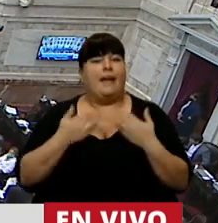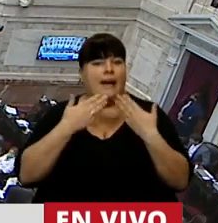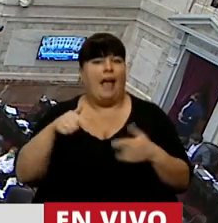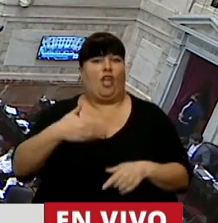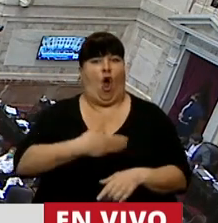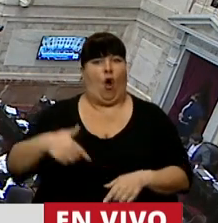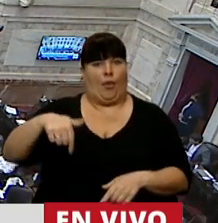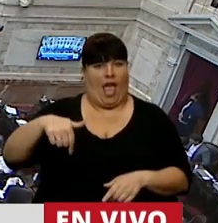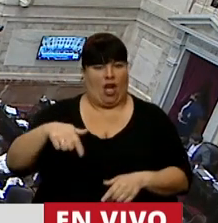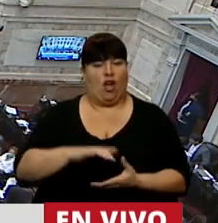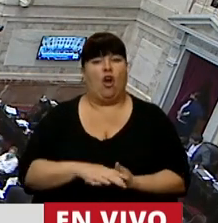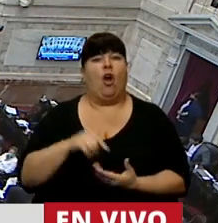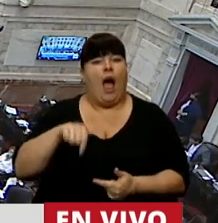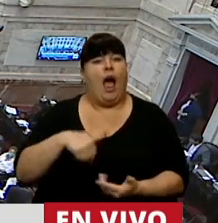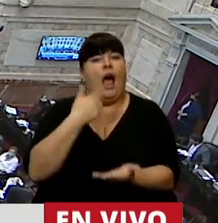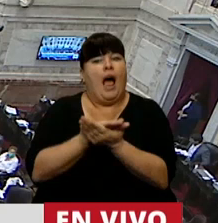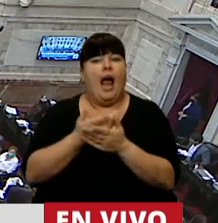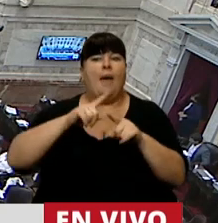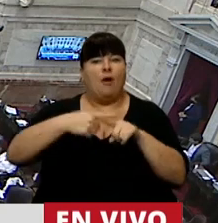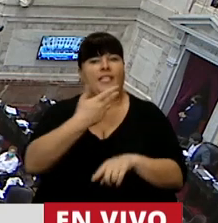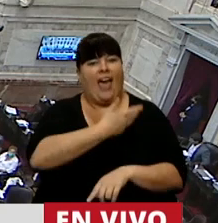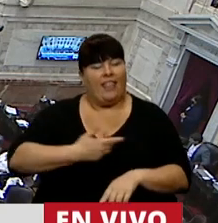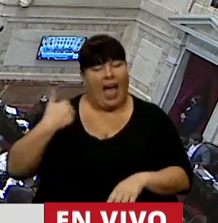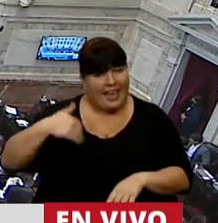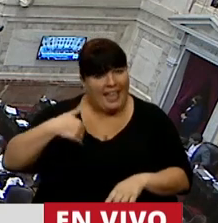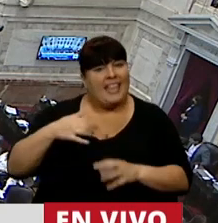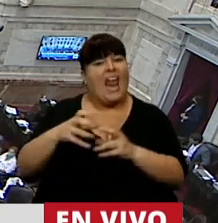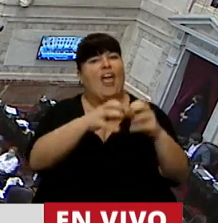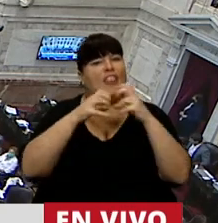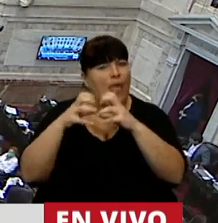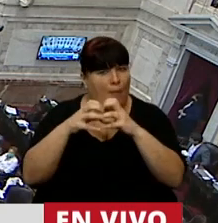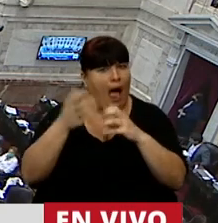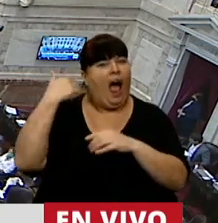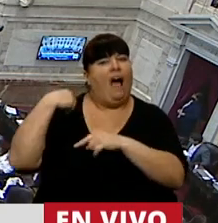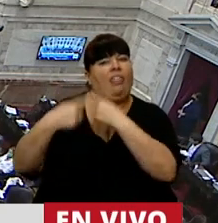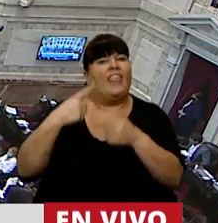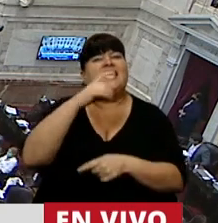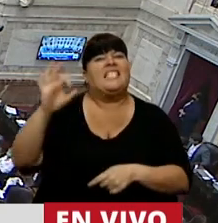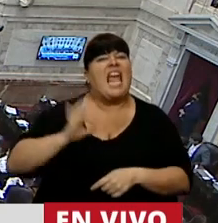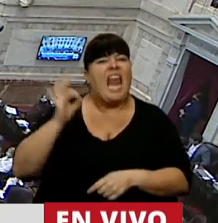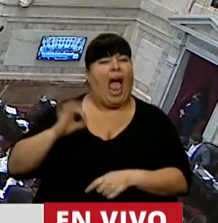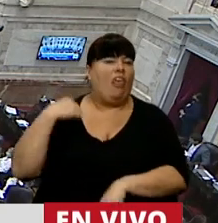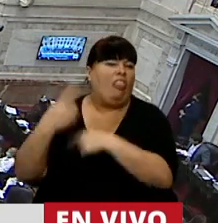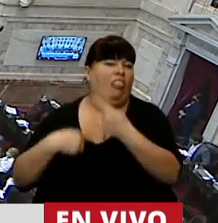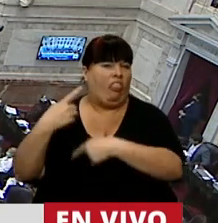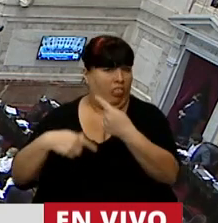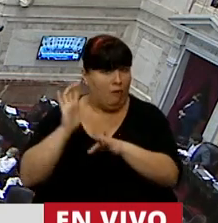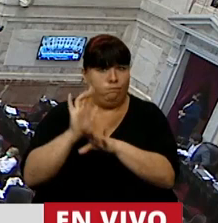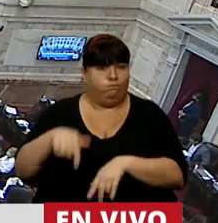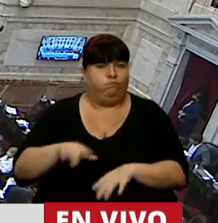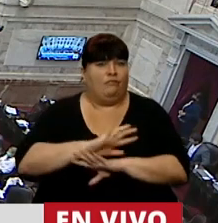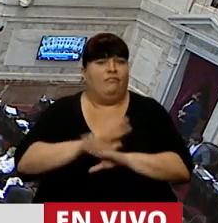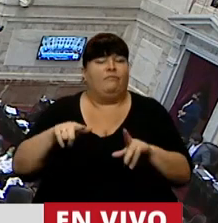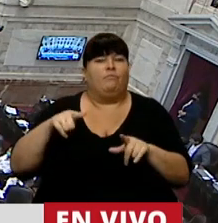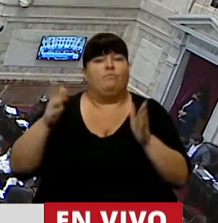actual gobierno, de traer a la política argentina un debate postergado por 100 años. Podemos decir que somos el